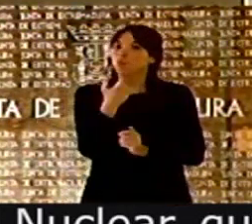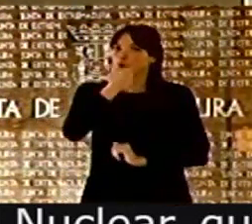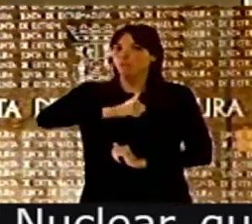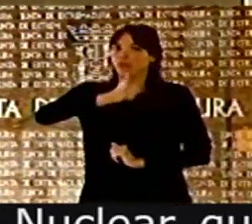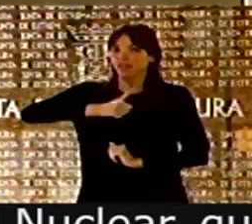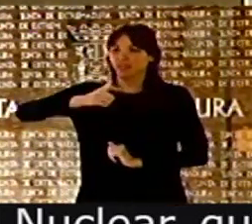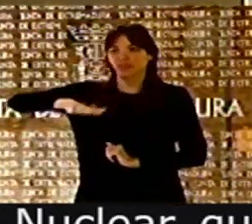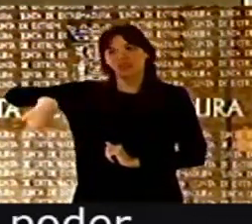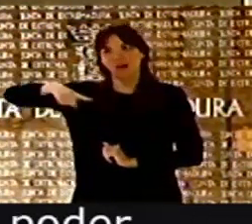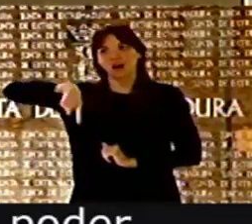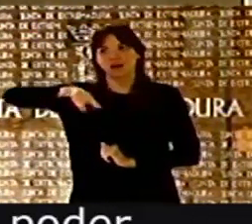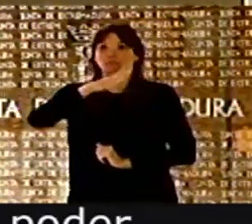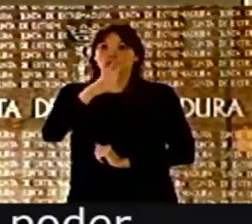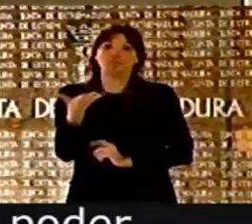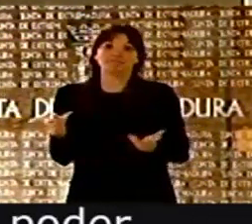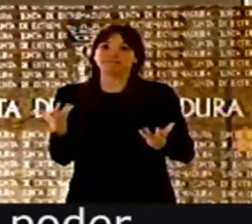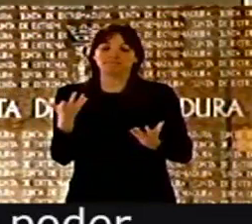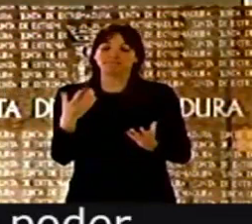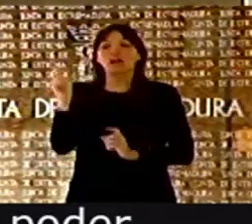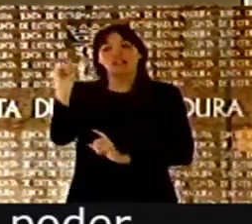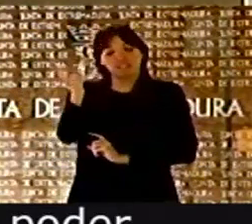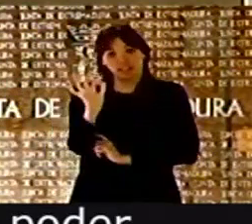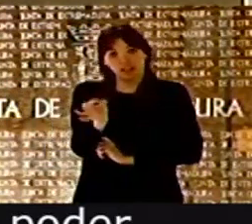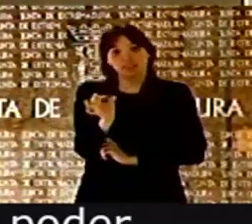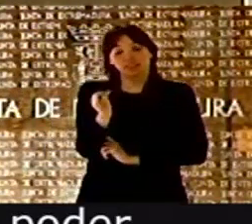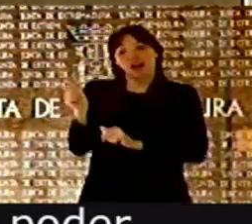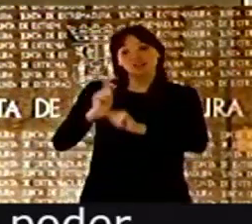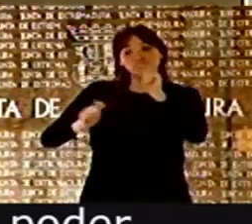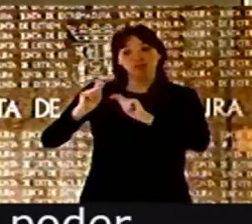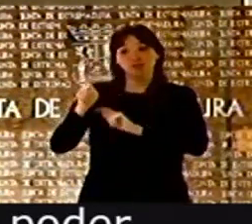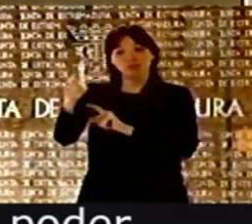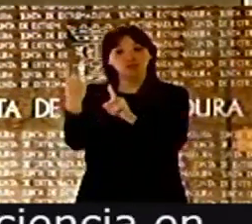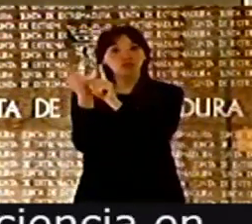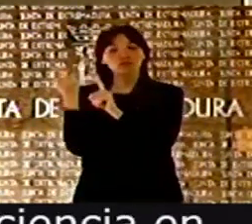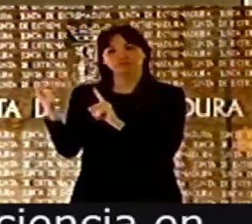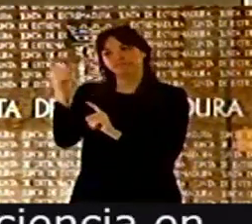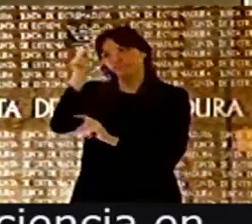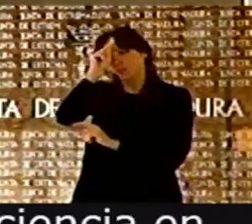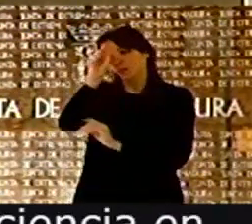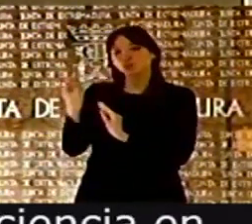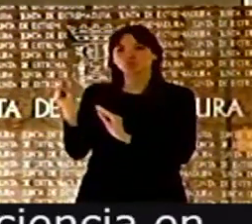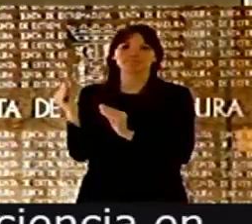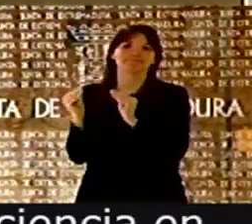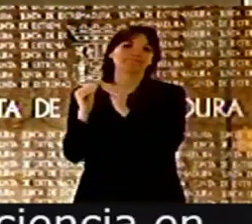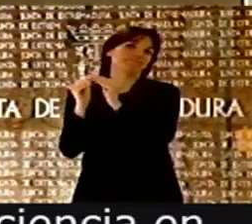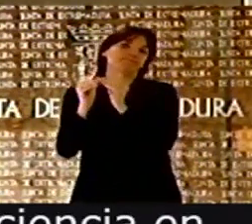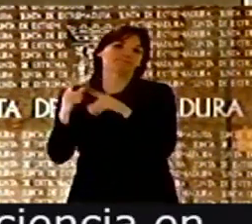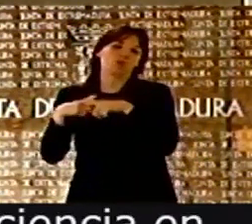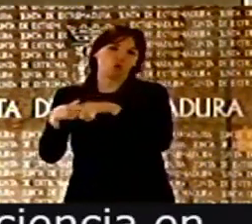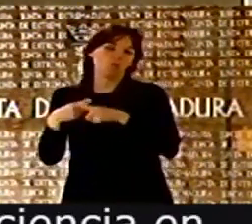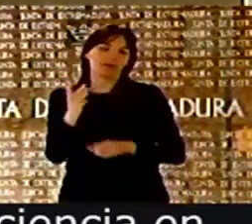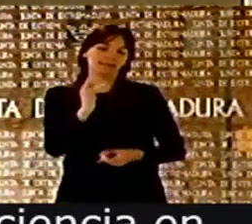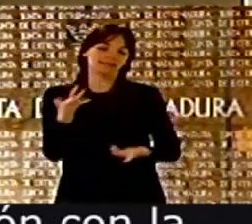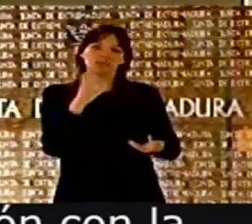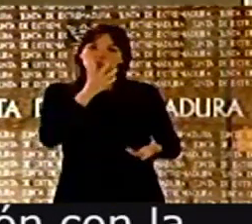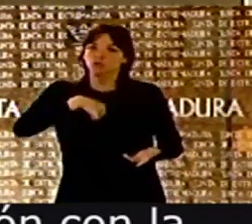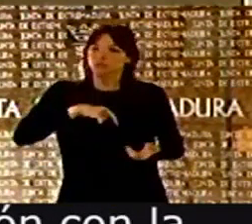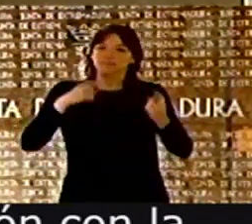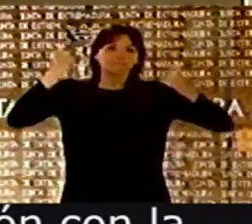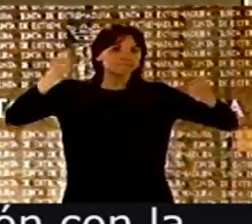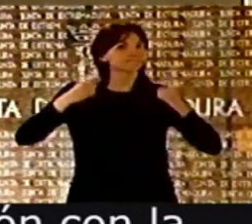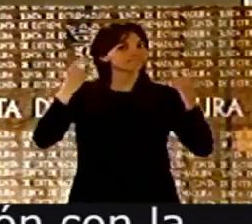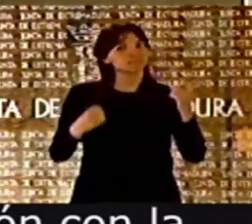paciencia en ese sentido, si bien comparto la preocupación con la Asociación Oncológica y con todos aquellos que estamos intentando poner todo de nuestra parte